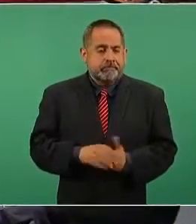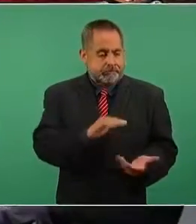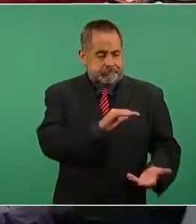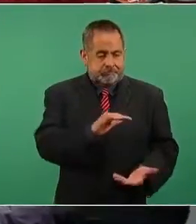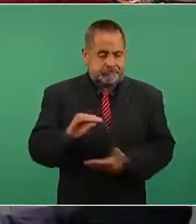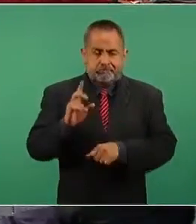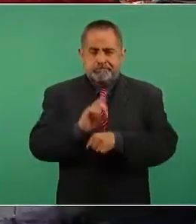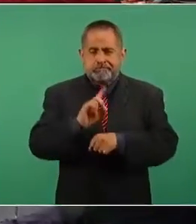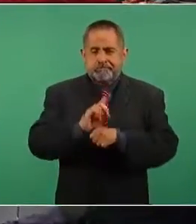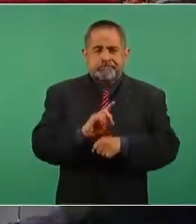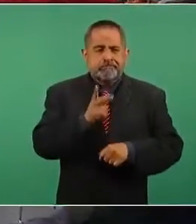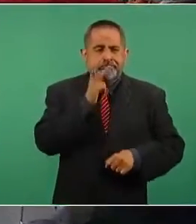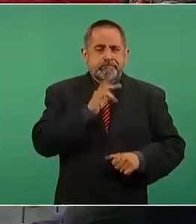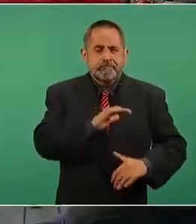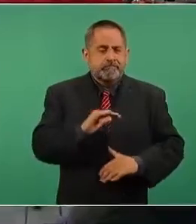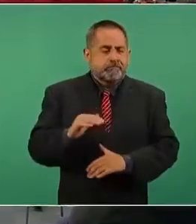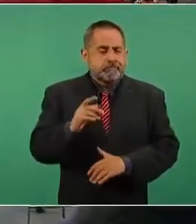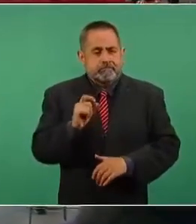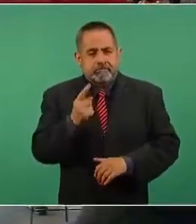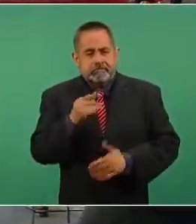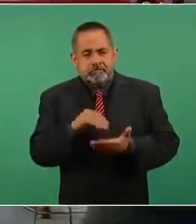barriles diarios.